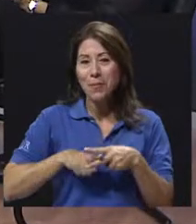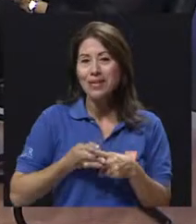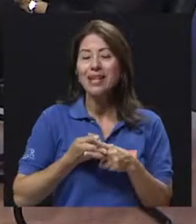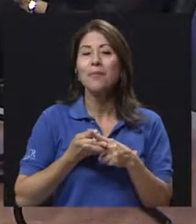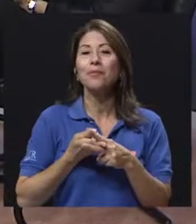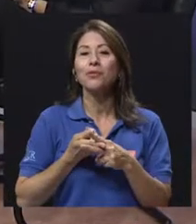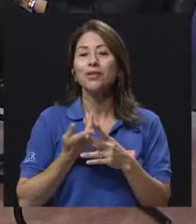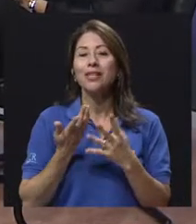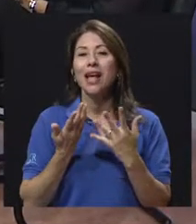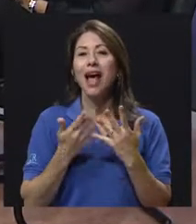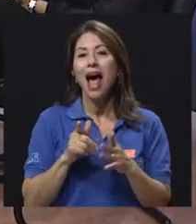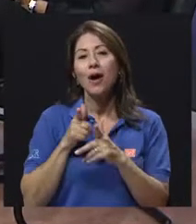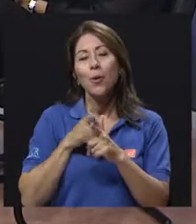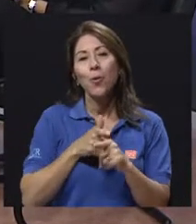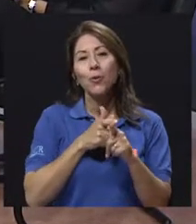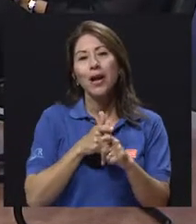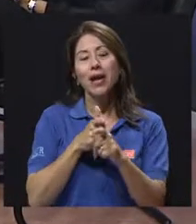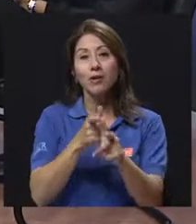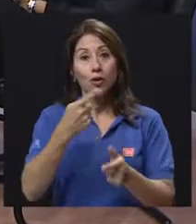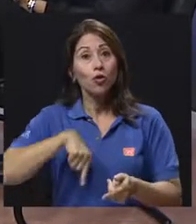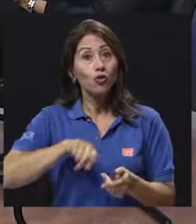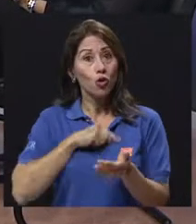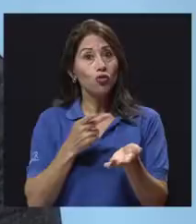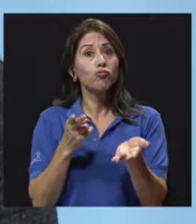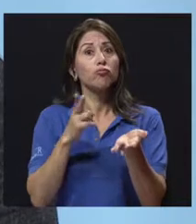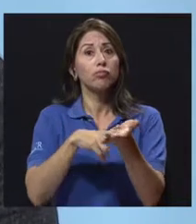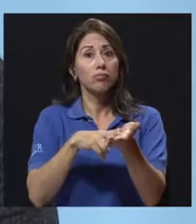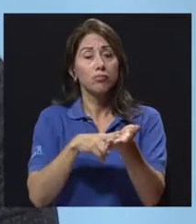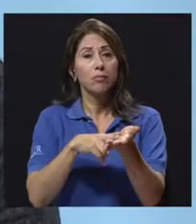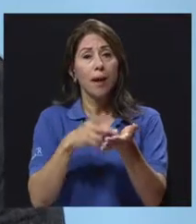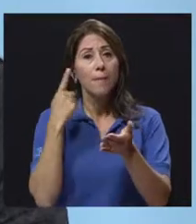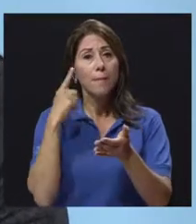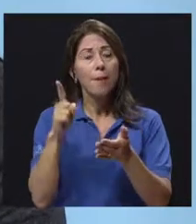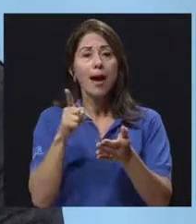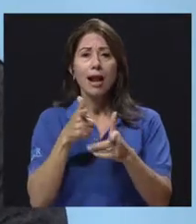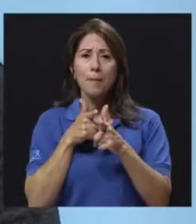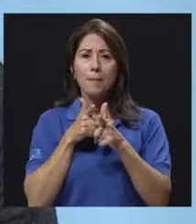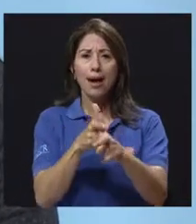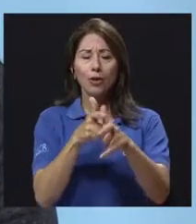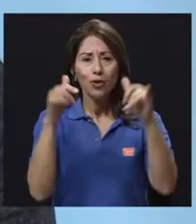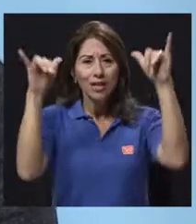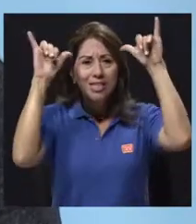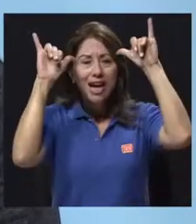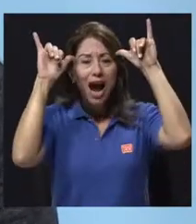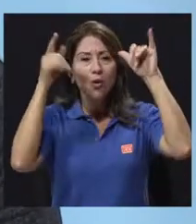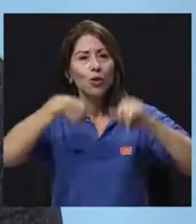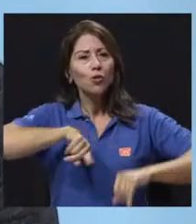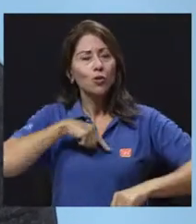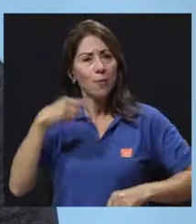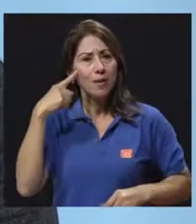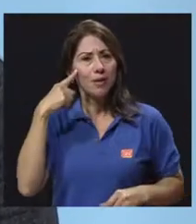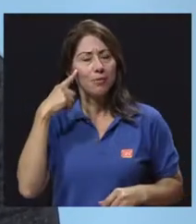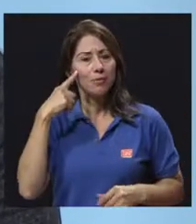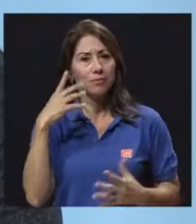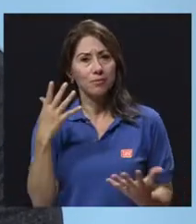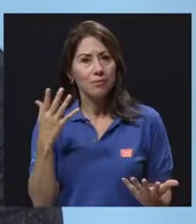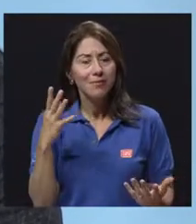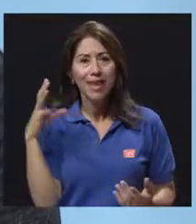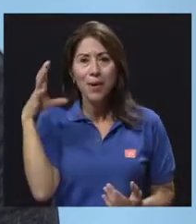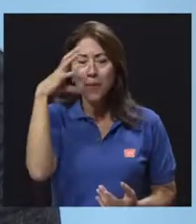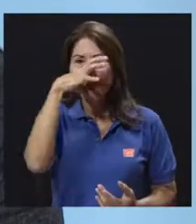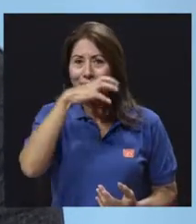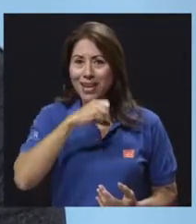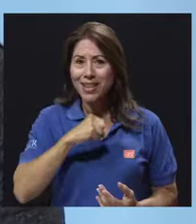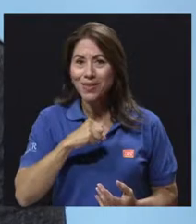como a correr, nos inscribimos de hecho a la Maratón de Chicago. Y dijimos, qué bonito sería rescatar